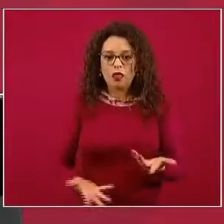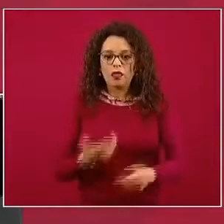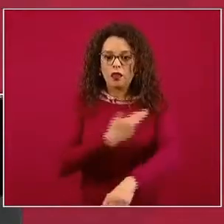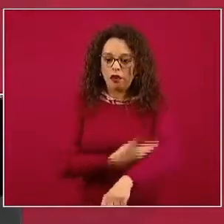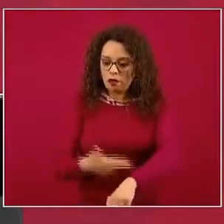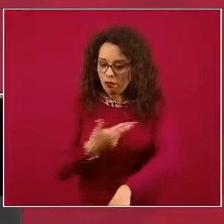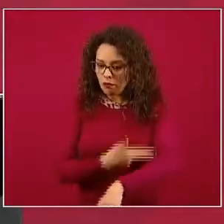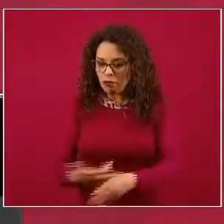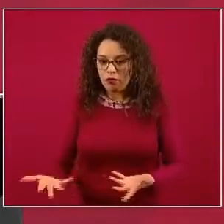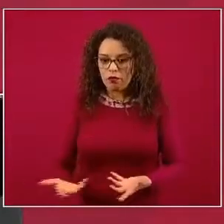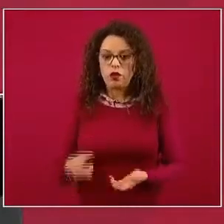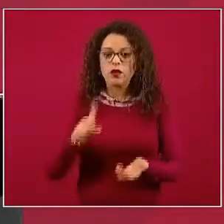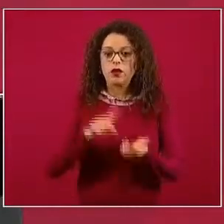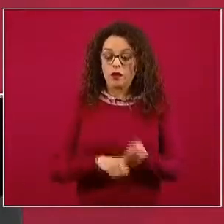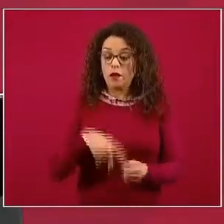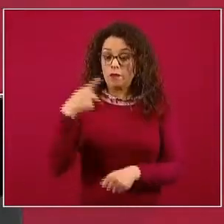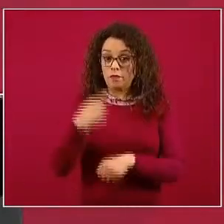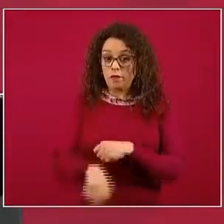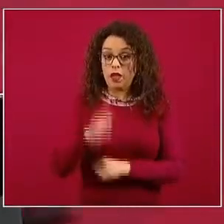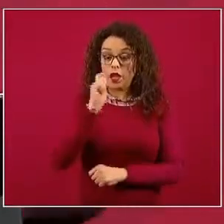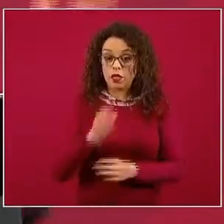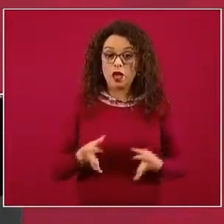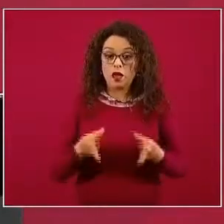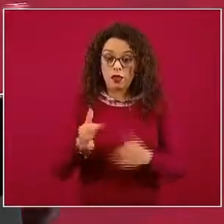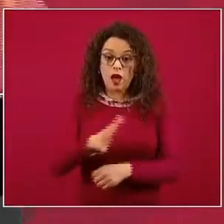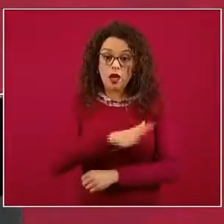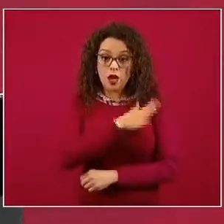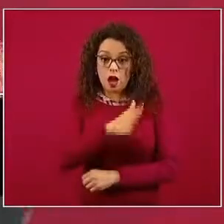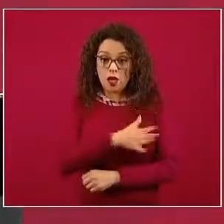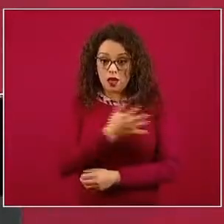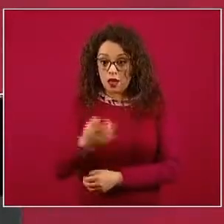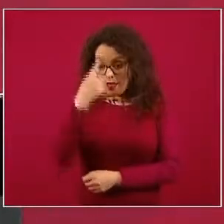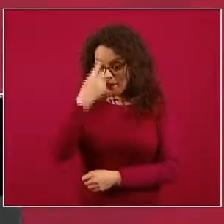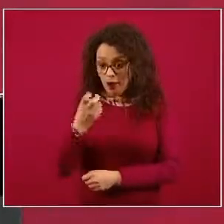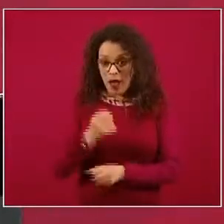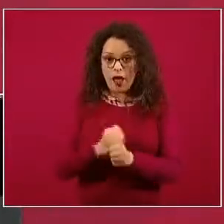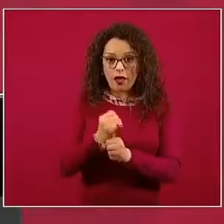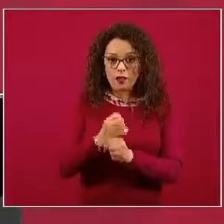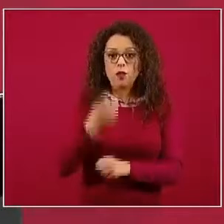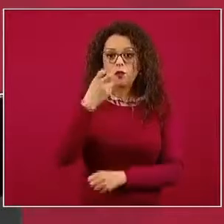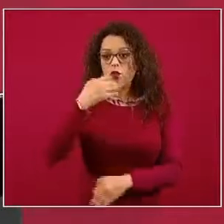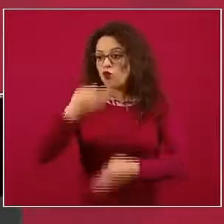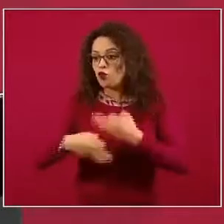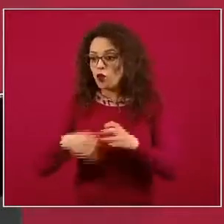investigación clínica que se puede hacer y estamos tratando de llevar a todas las compañías